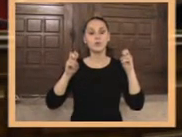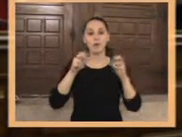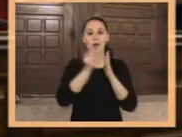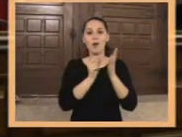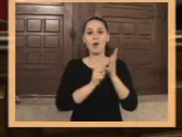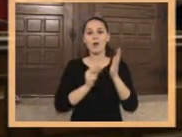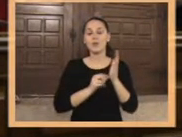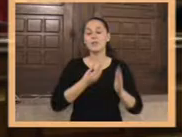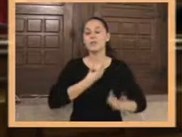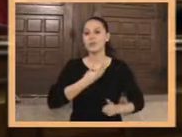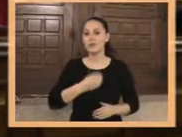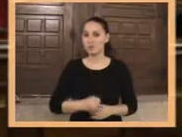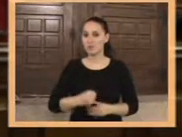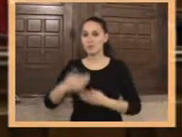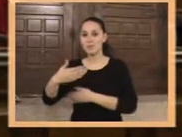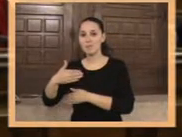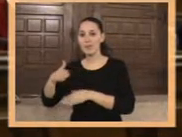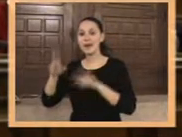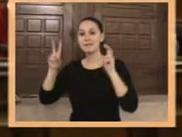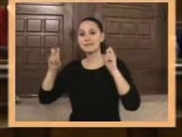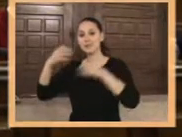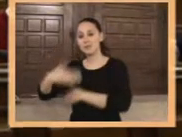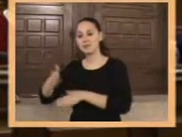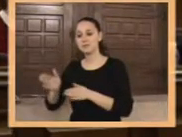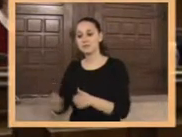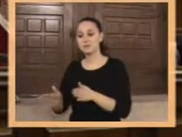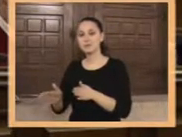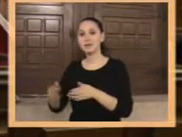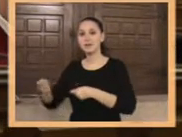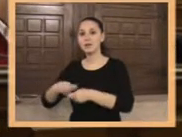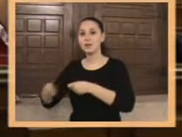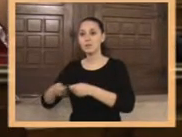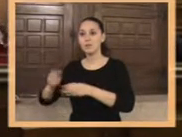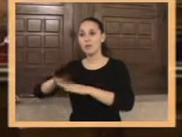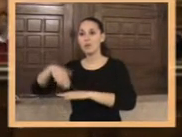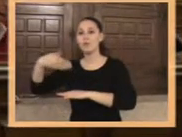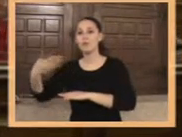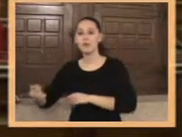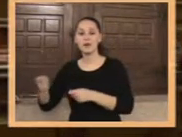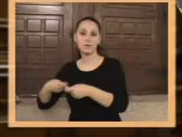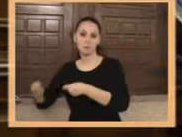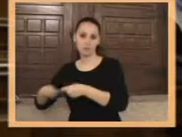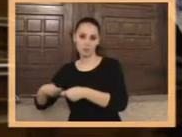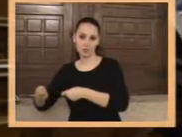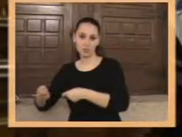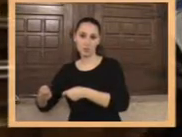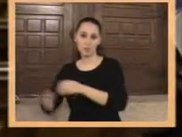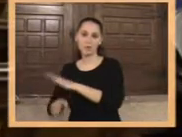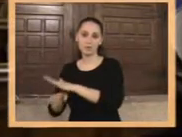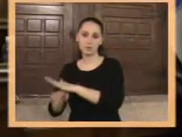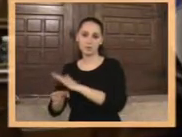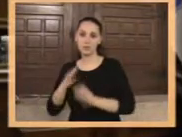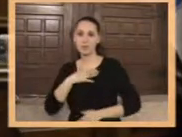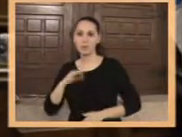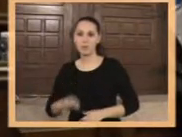del establecimiento comercial permanente, con la intención de sustituir la que teníamos hasta ahora, que se aprobó